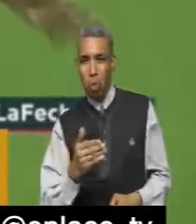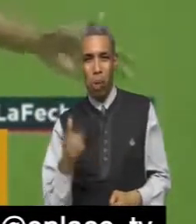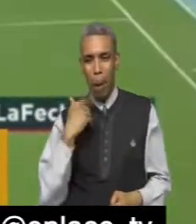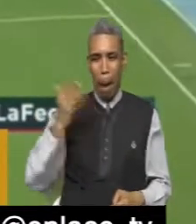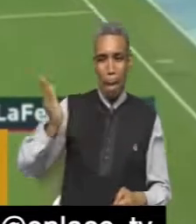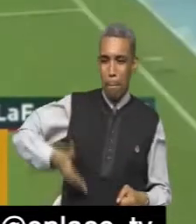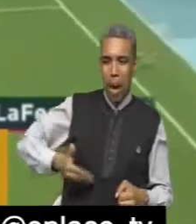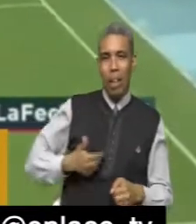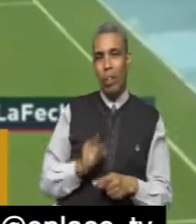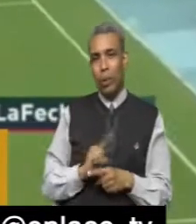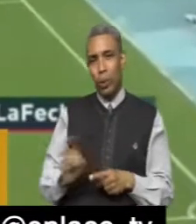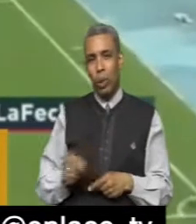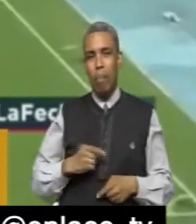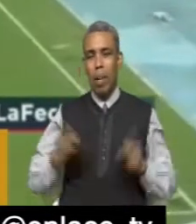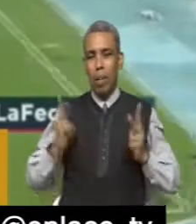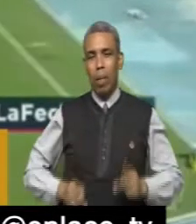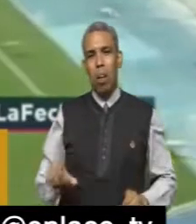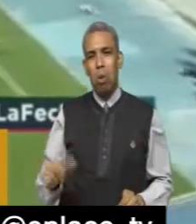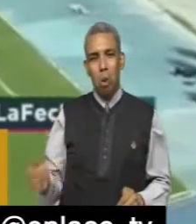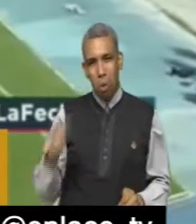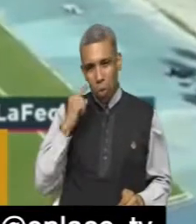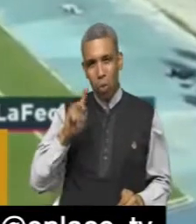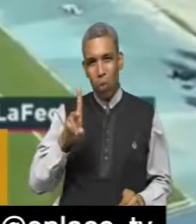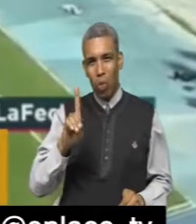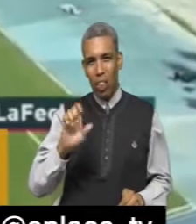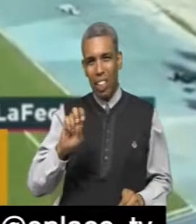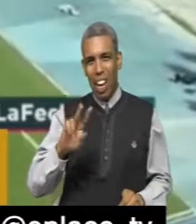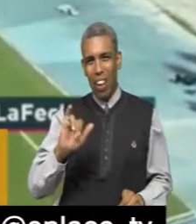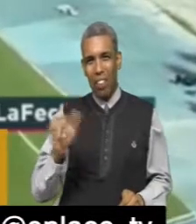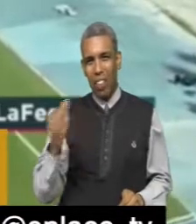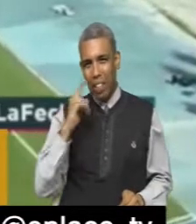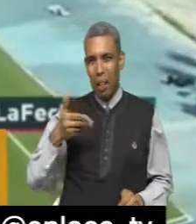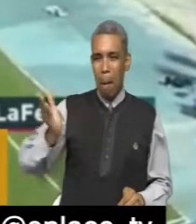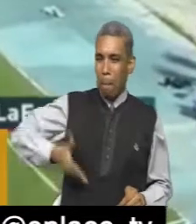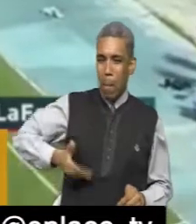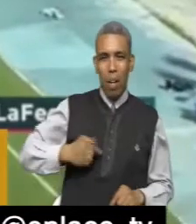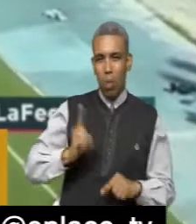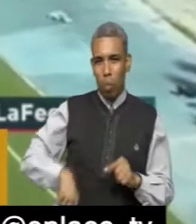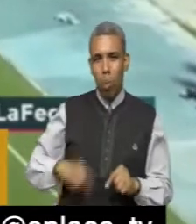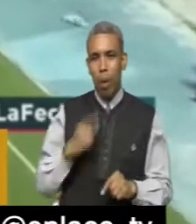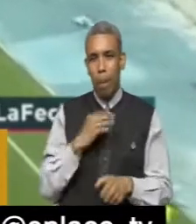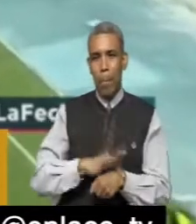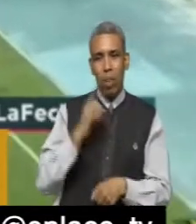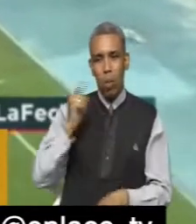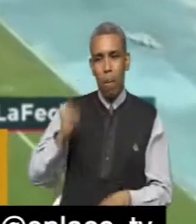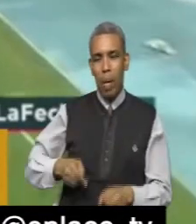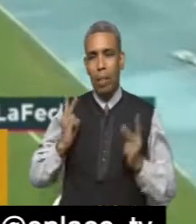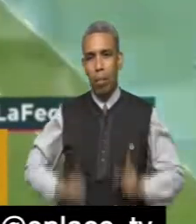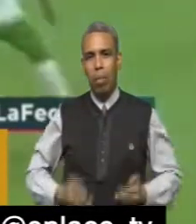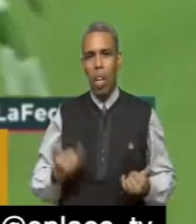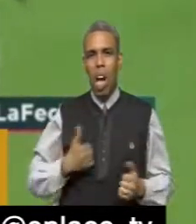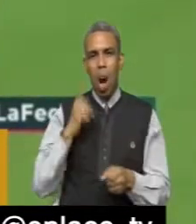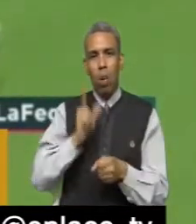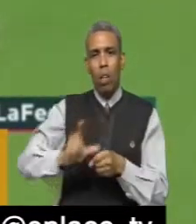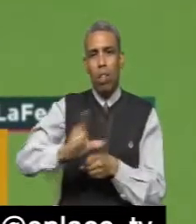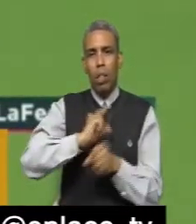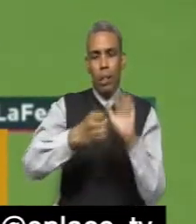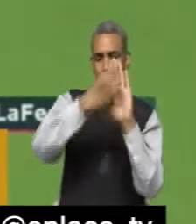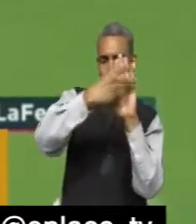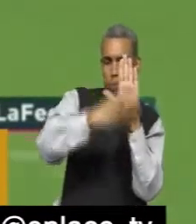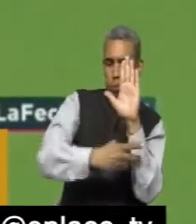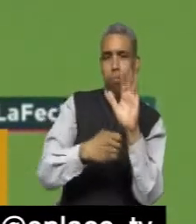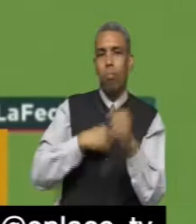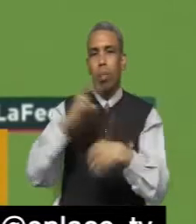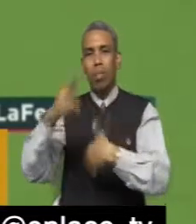de 2 semanas, ni tampoco con David Valencia, también por lesión. Por el momento, Alianza Petrolera es séptimo con 14 puntos, mientras que